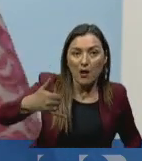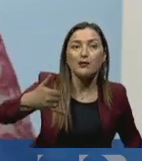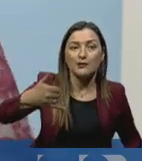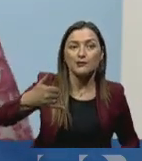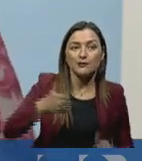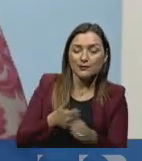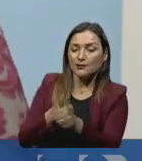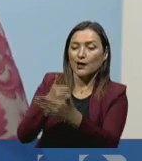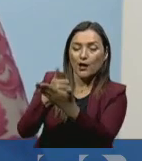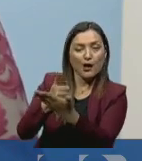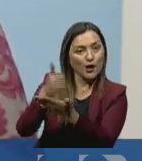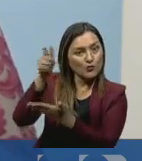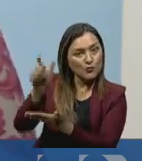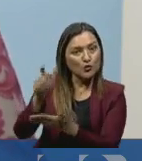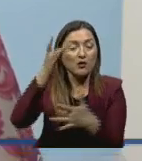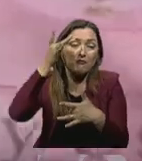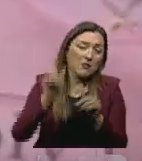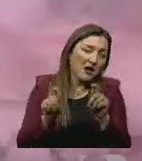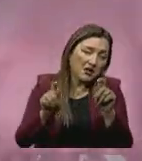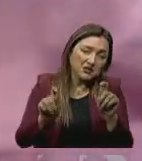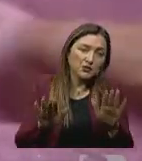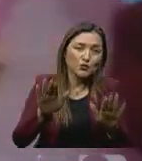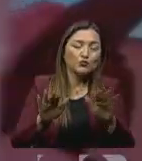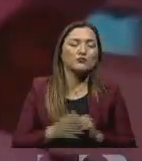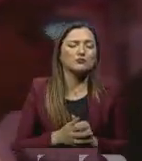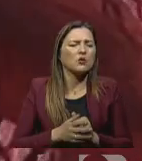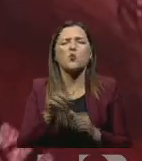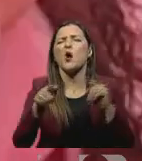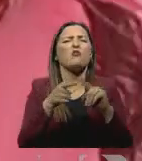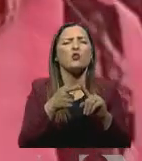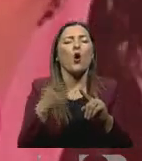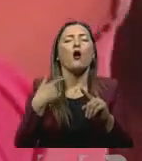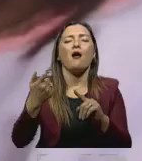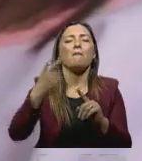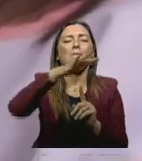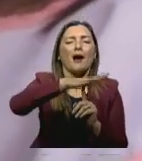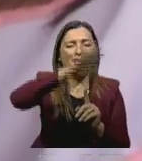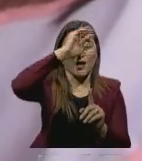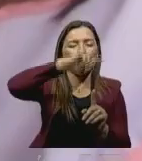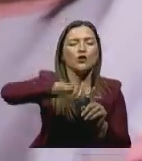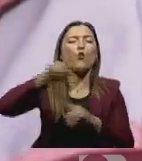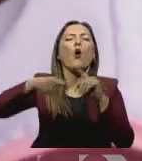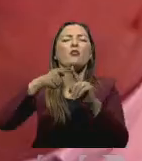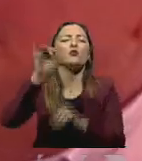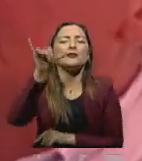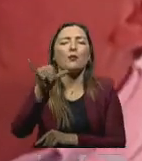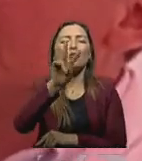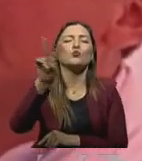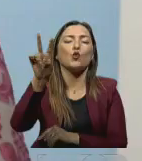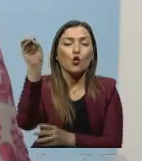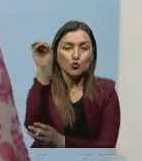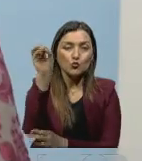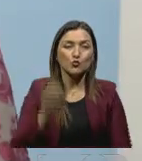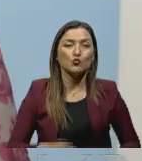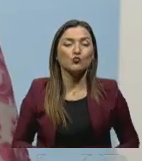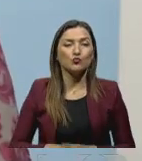hacerles un seguimiento a la persona que llegara a tener un problema la jornada será en el parque la Carolina norte de la urbe el sábado 22 de octubre